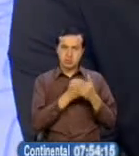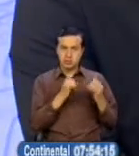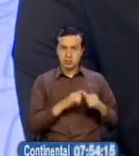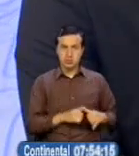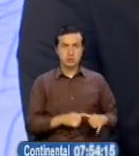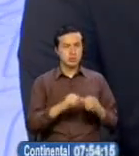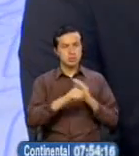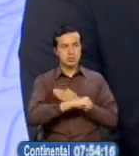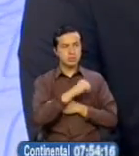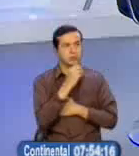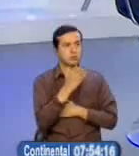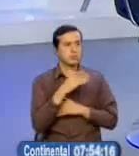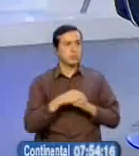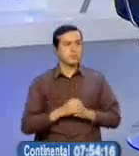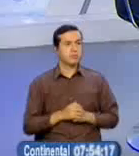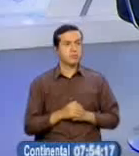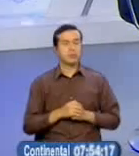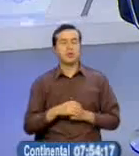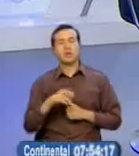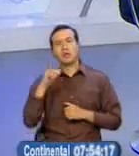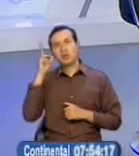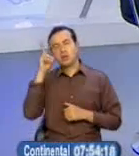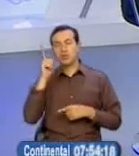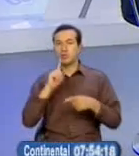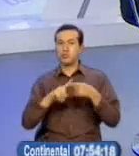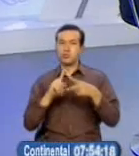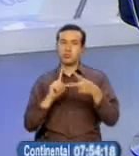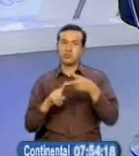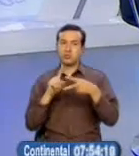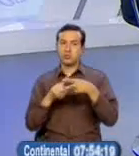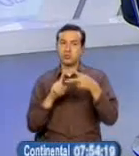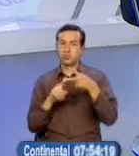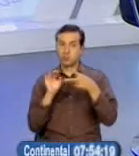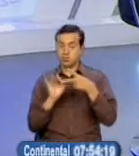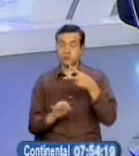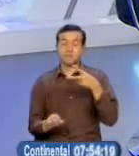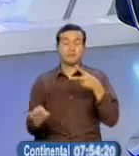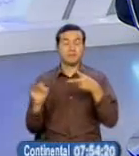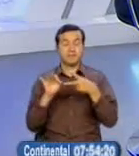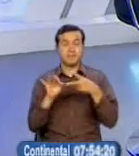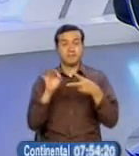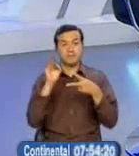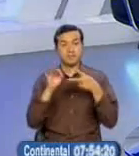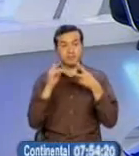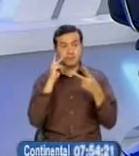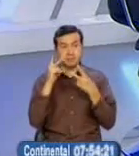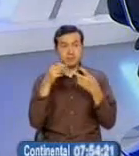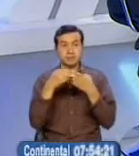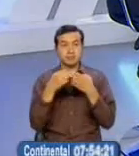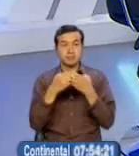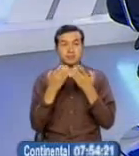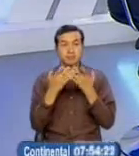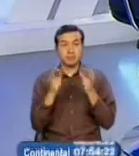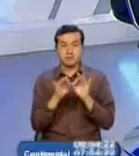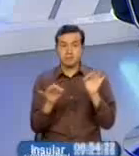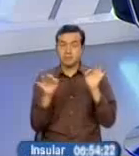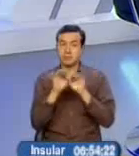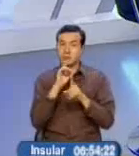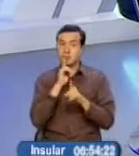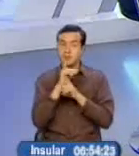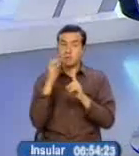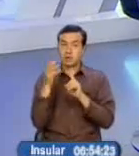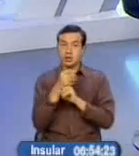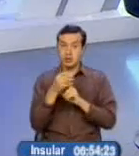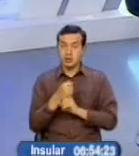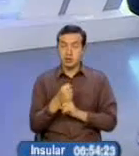la victoria? Bueno, yo creo que hay 2 cosas que son primordiales para diferenciar los equipos que realmente son muy exitosos,